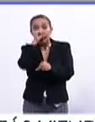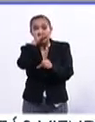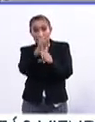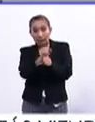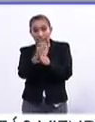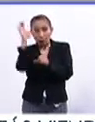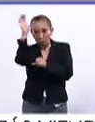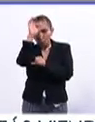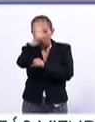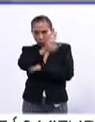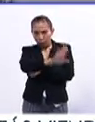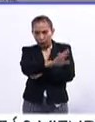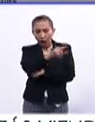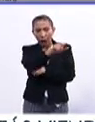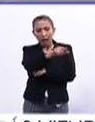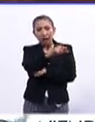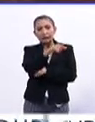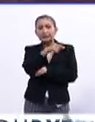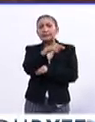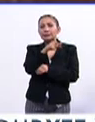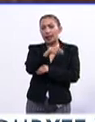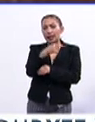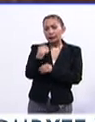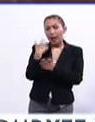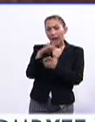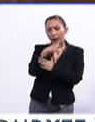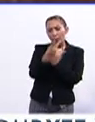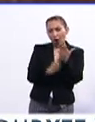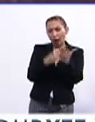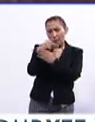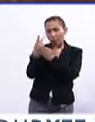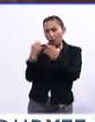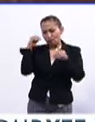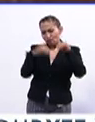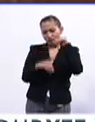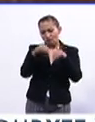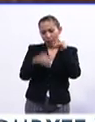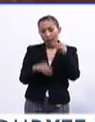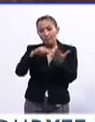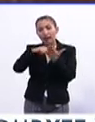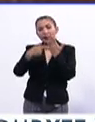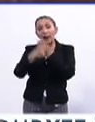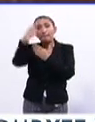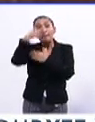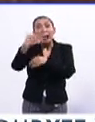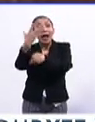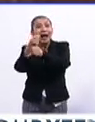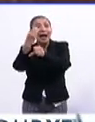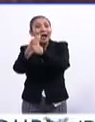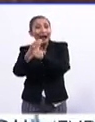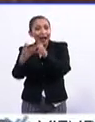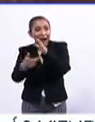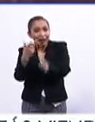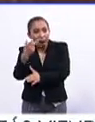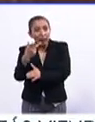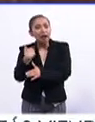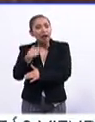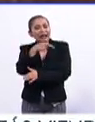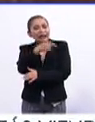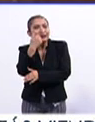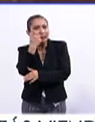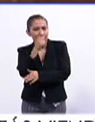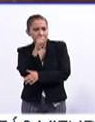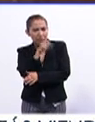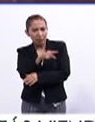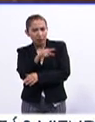secretaria de cultura había hecho programas de metáforas para la reconstrucción y lo que estaba buscando